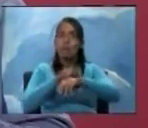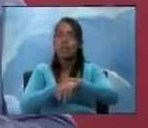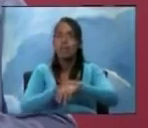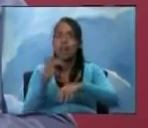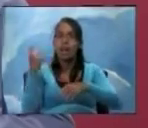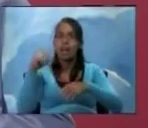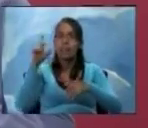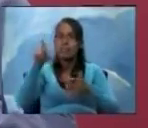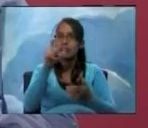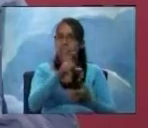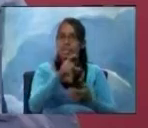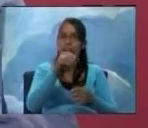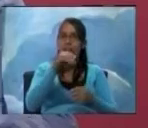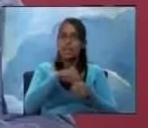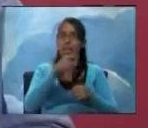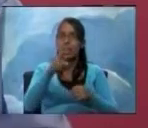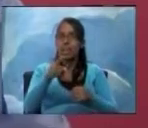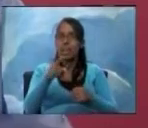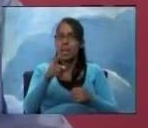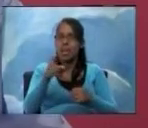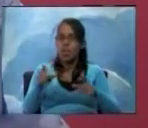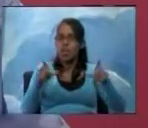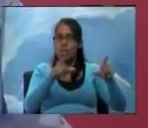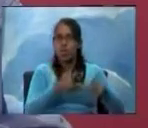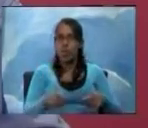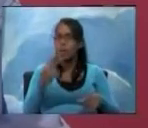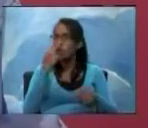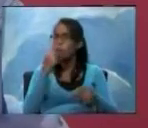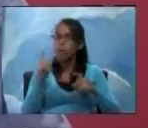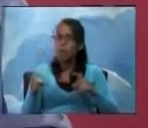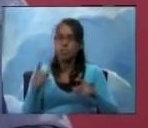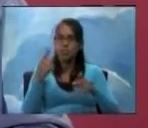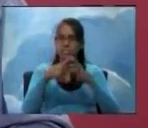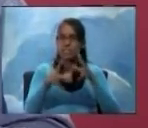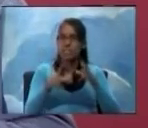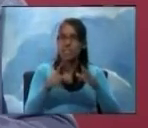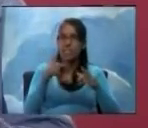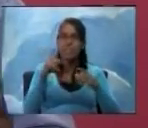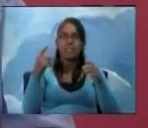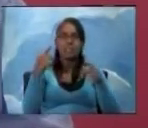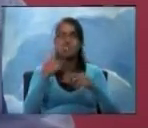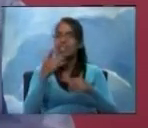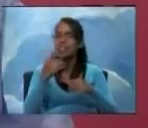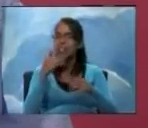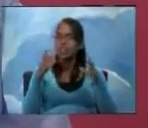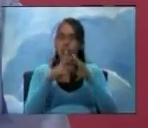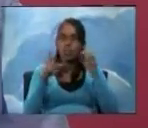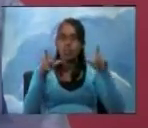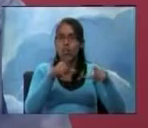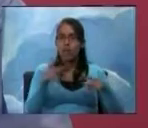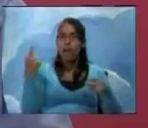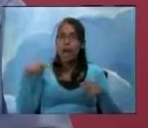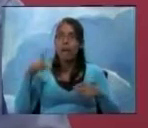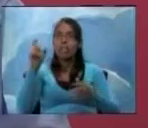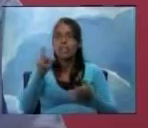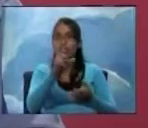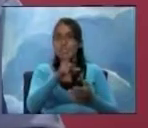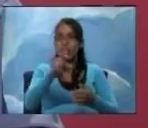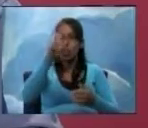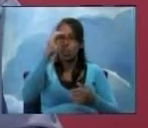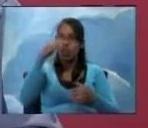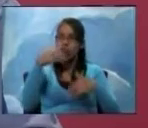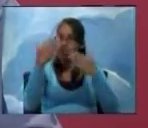hay necesidad en los barrios pobres, marginados, en casi todas partes hay necesidad. Dios